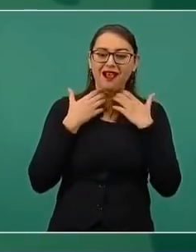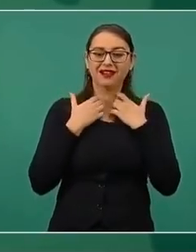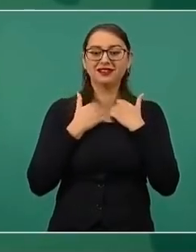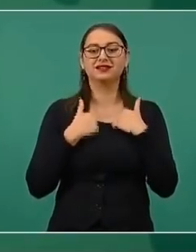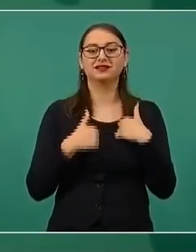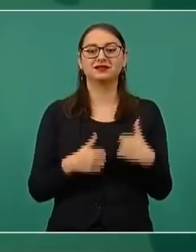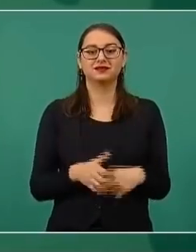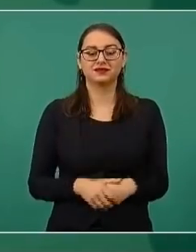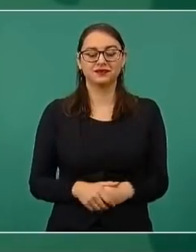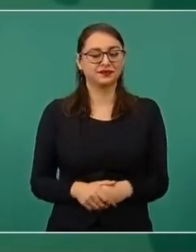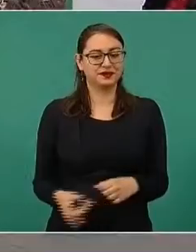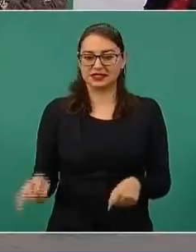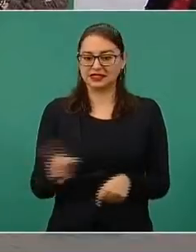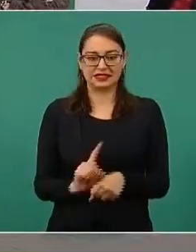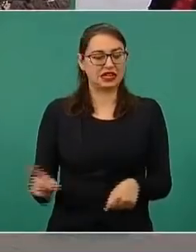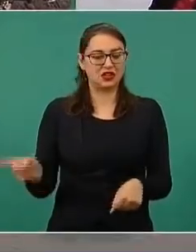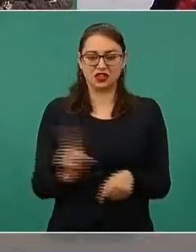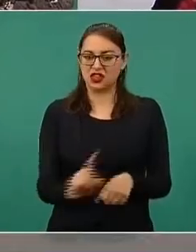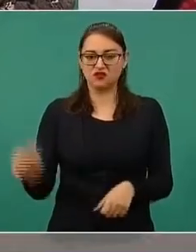se trabajaba todo el tiempo.